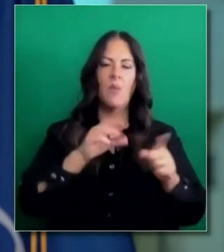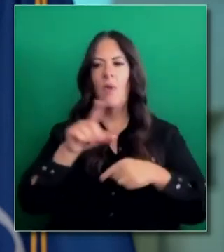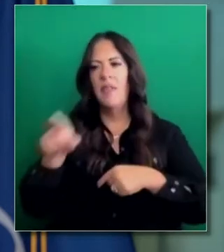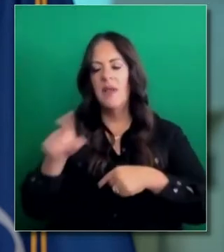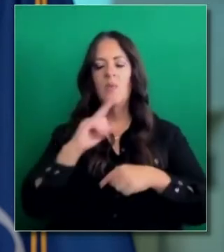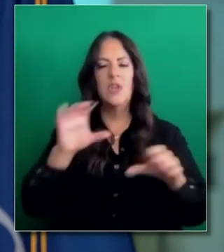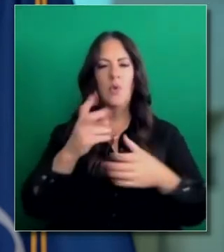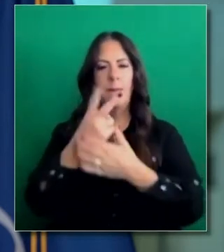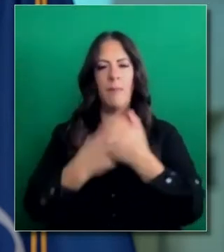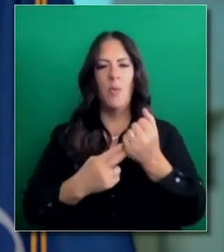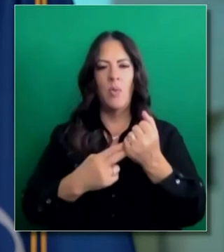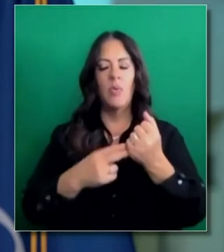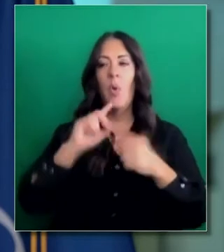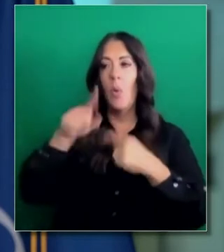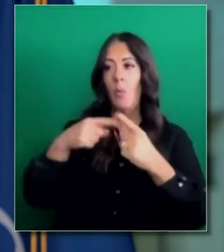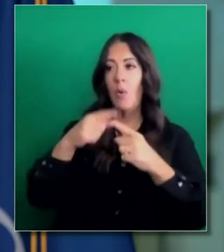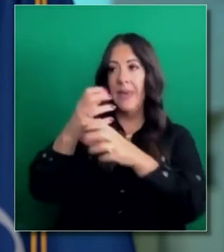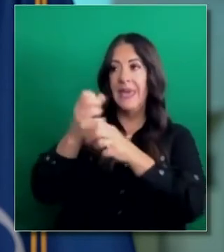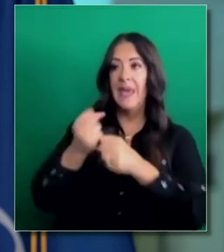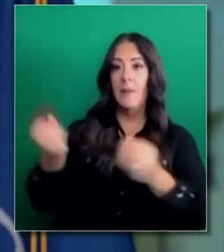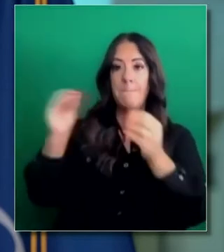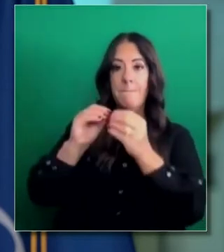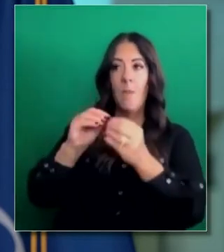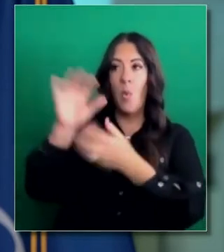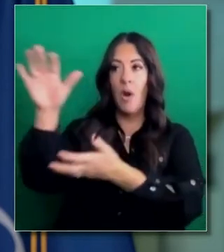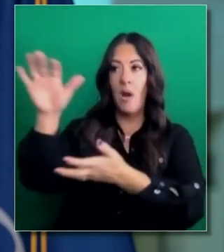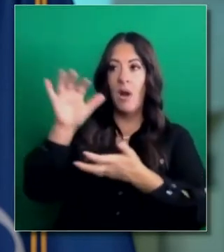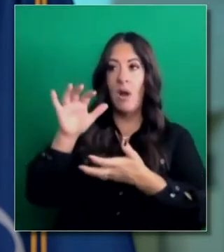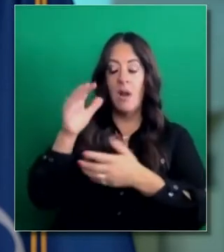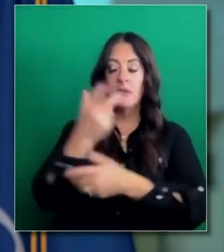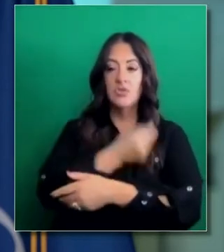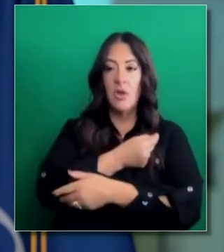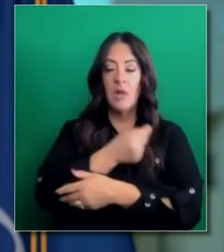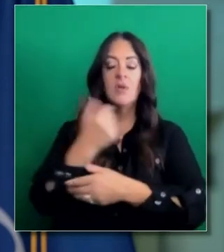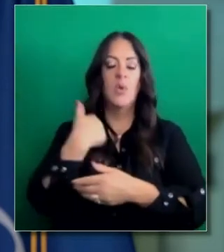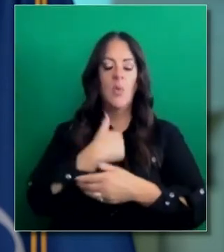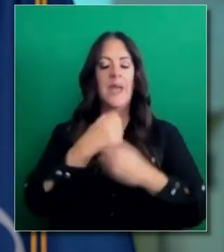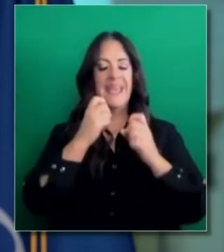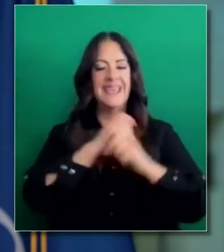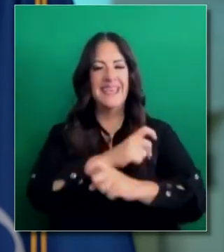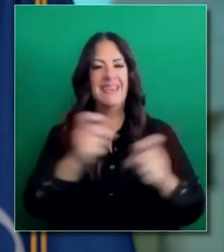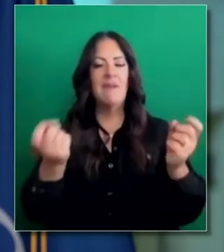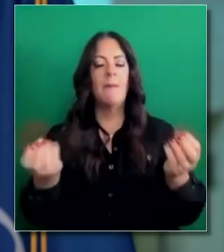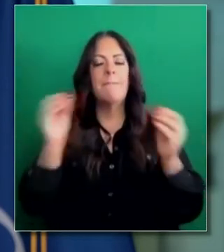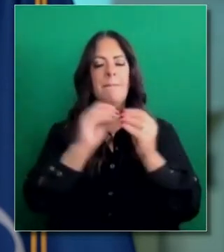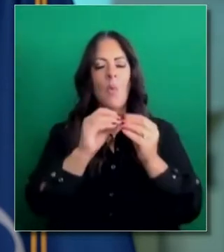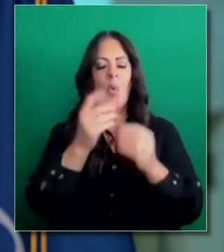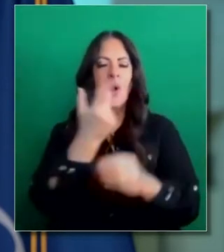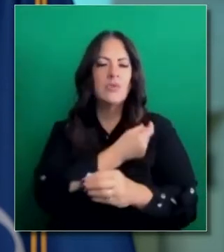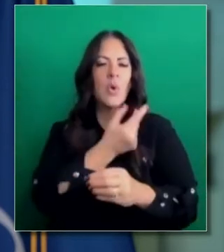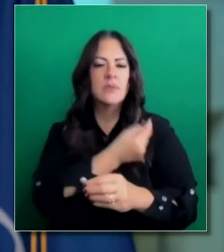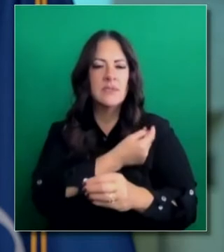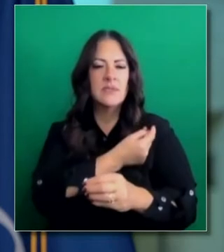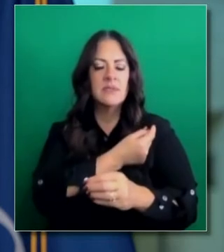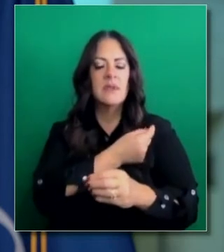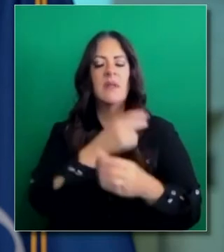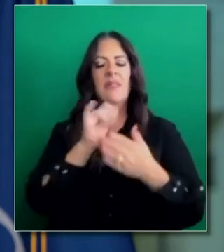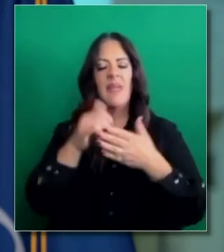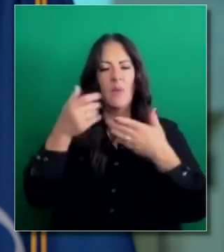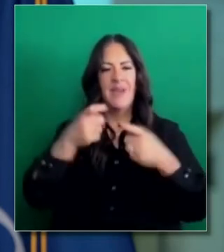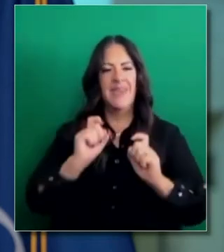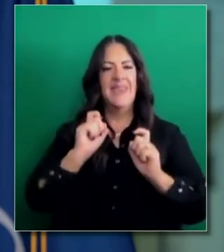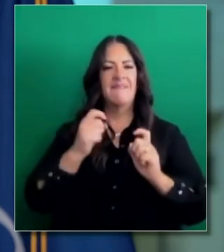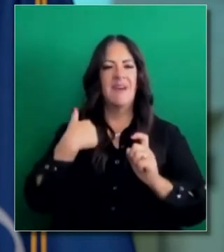si tenemos más vacunas más dosis y anticipamos muchas más y entonces eso nos permitirá la flexibilidad